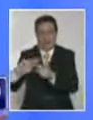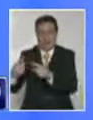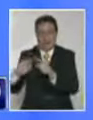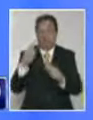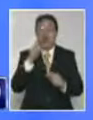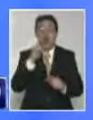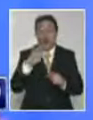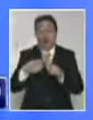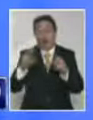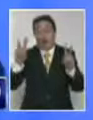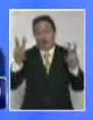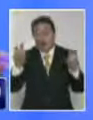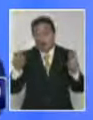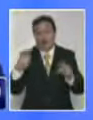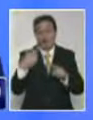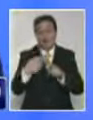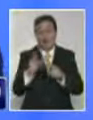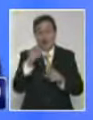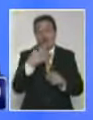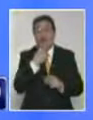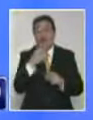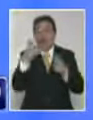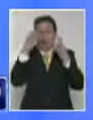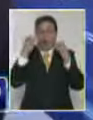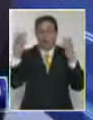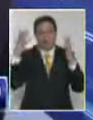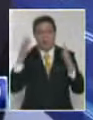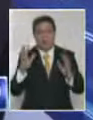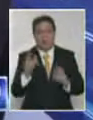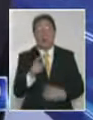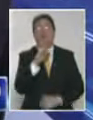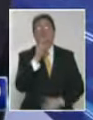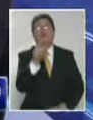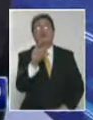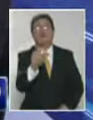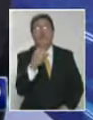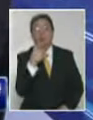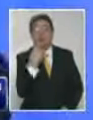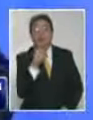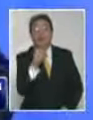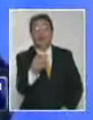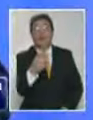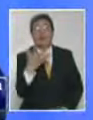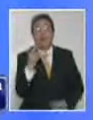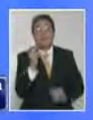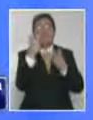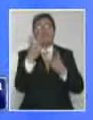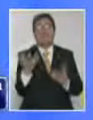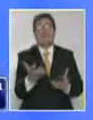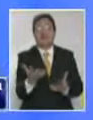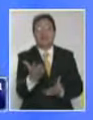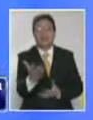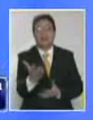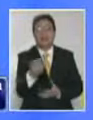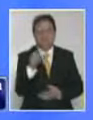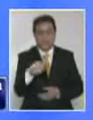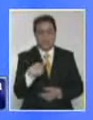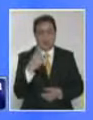motivo, te fijas, algunos porque quieren olvidar. ¿Y qué es lo que usted vivió? Bueno, viví la situación complicada, que